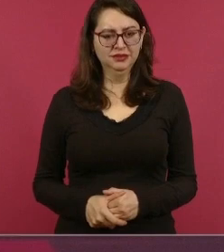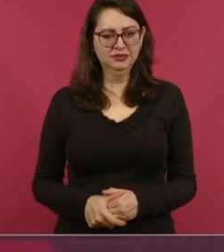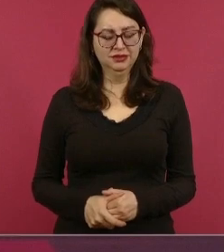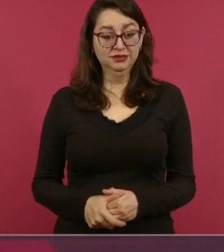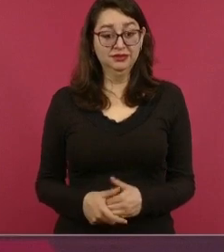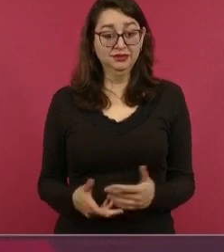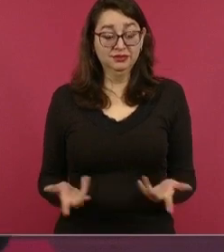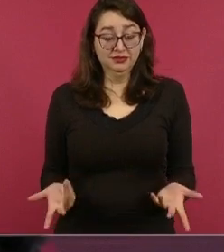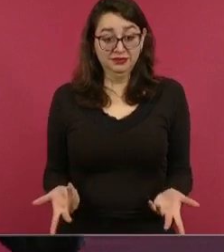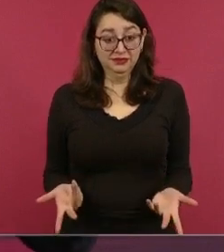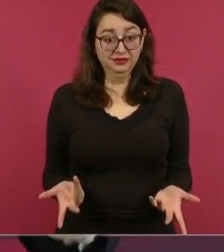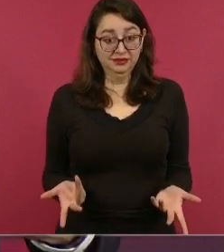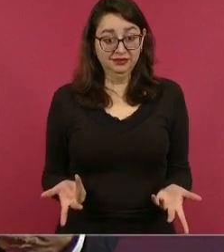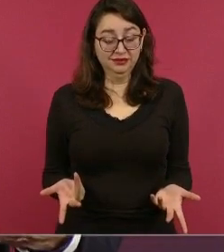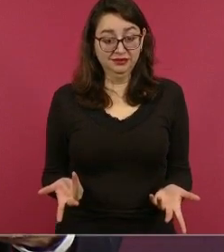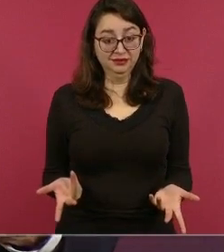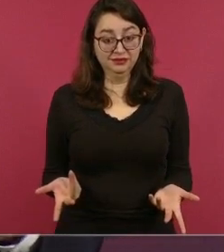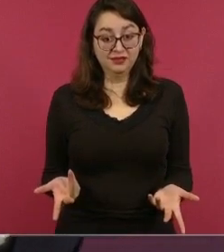Y